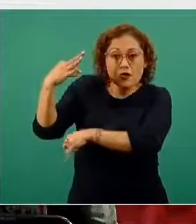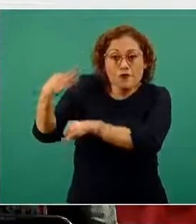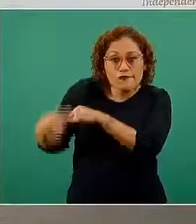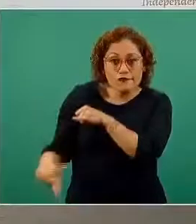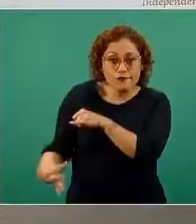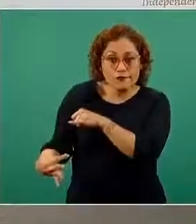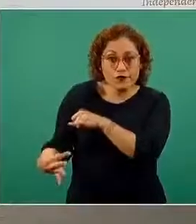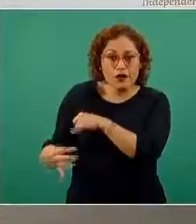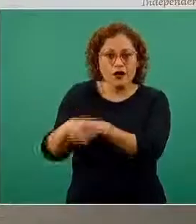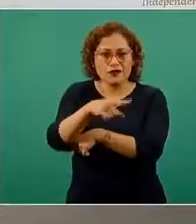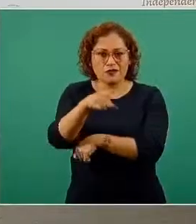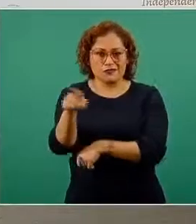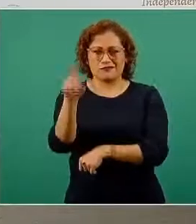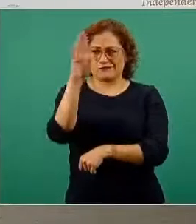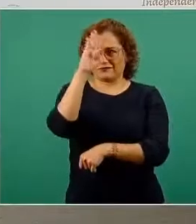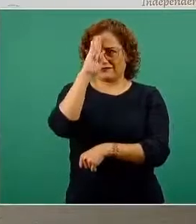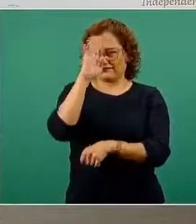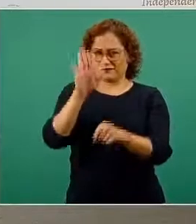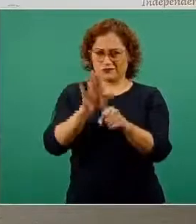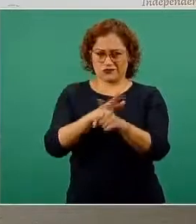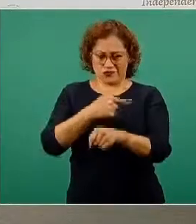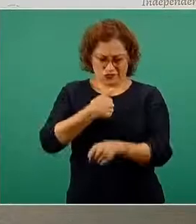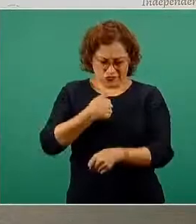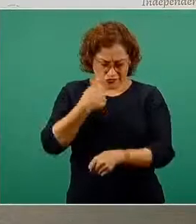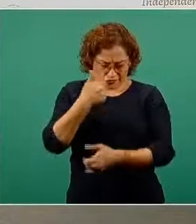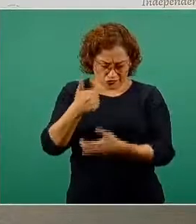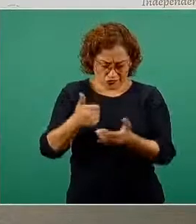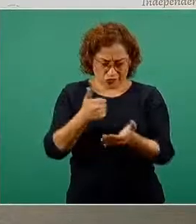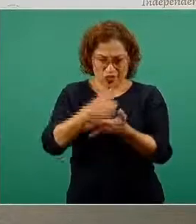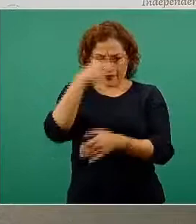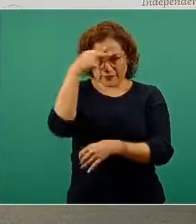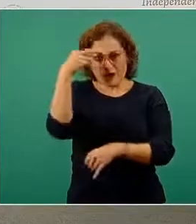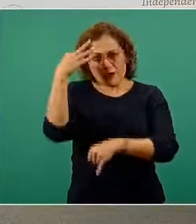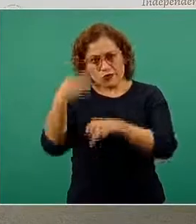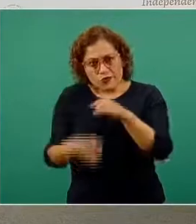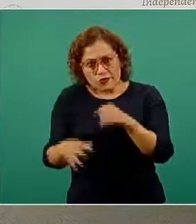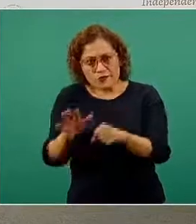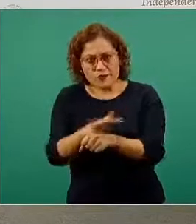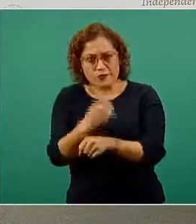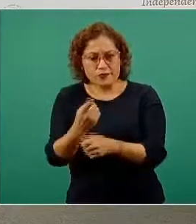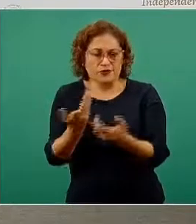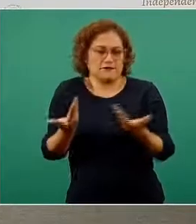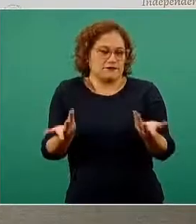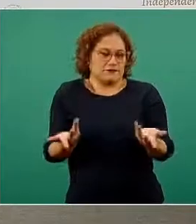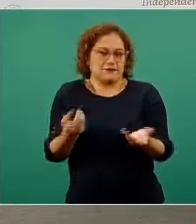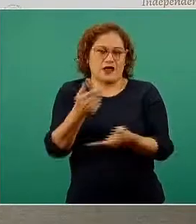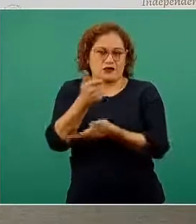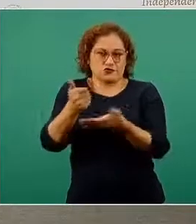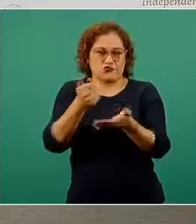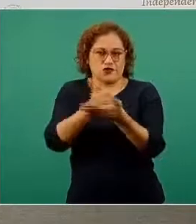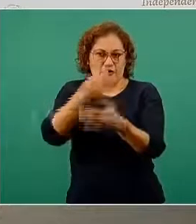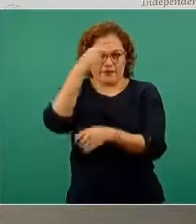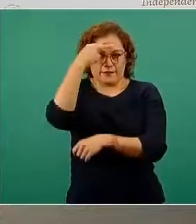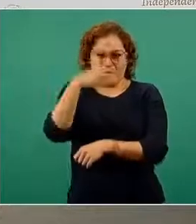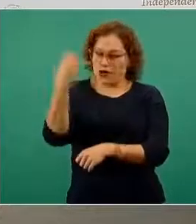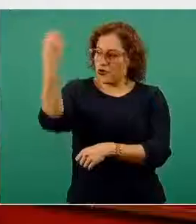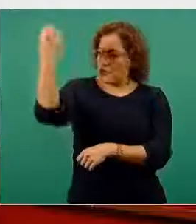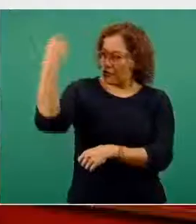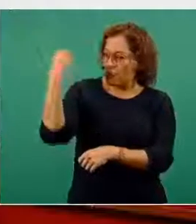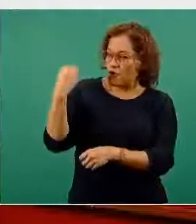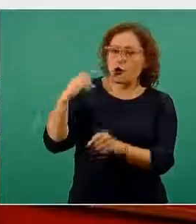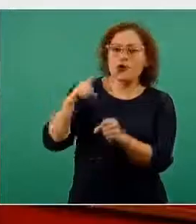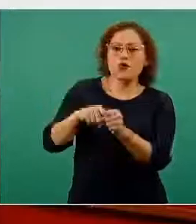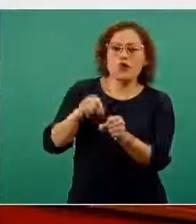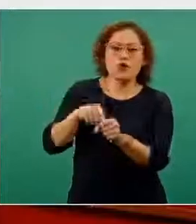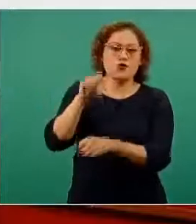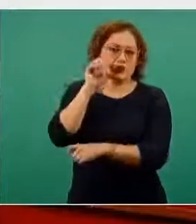la preocupación, ¿por qué me mandaron al final? Porque la Ciudad de México sigue en semáforo naranja por razones múltiples